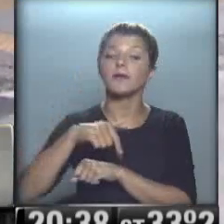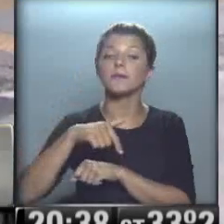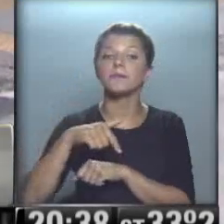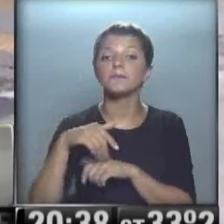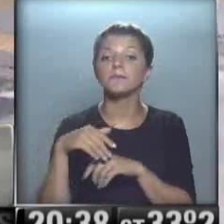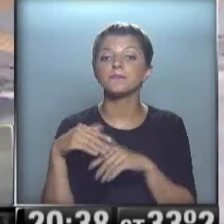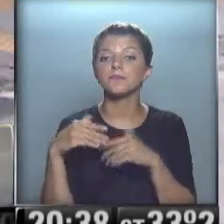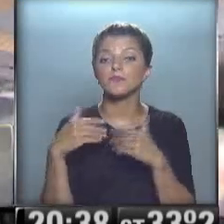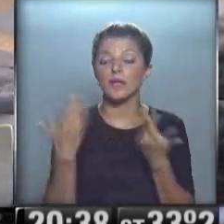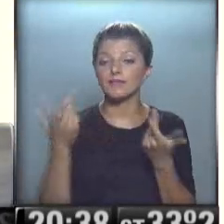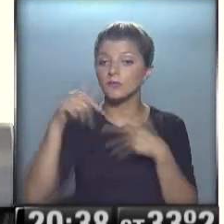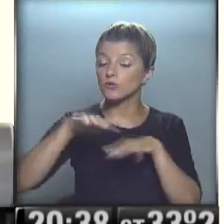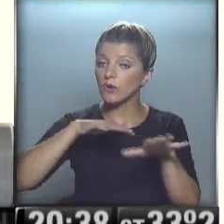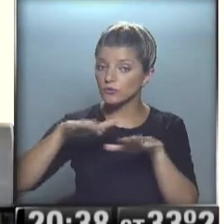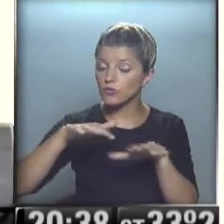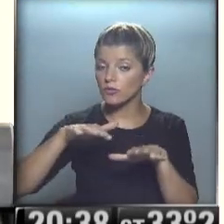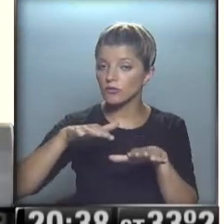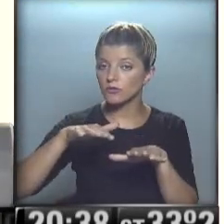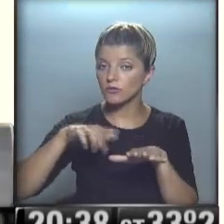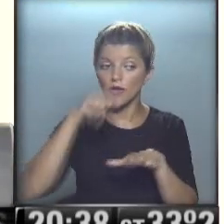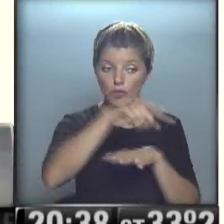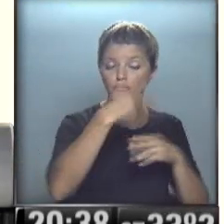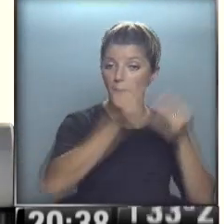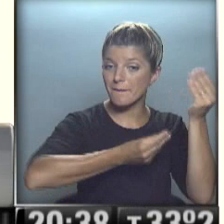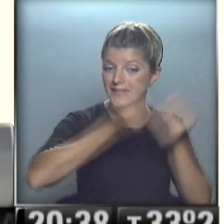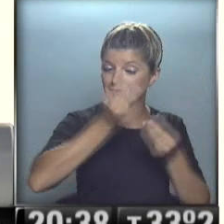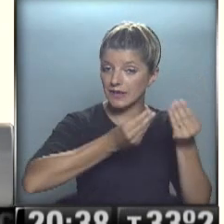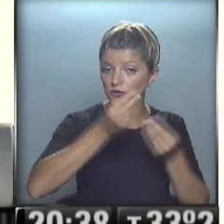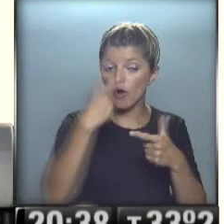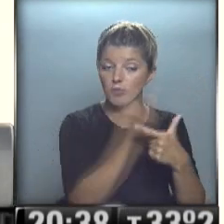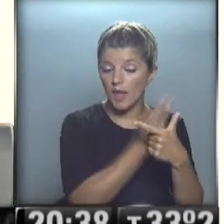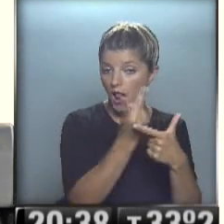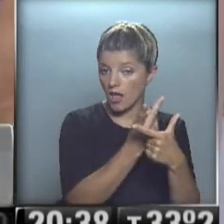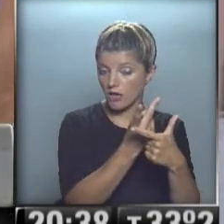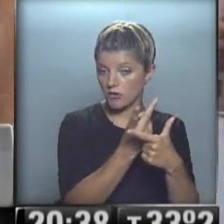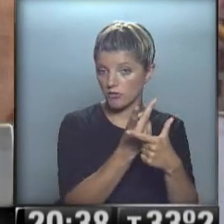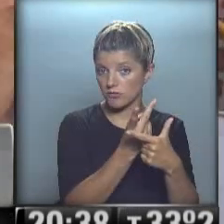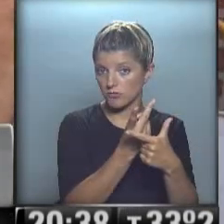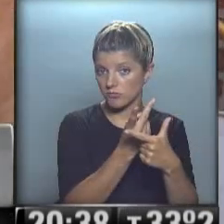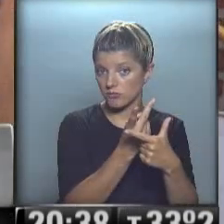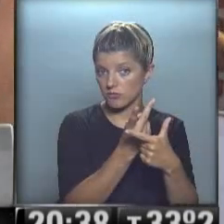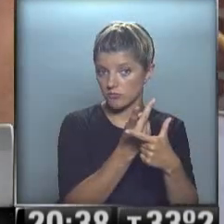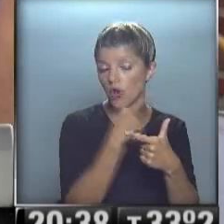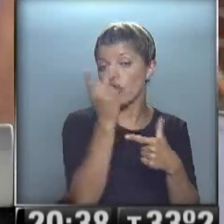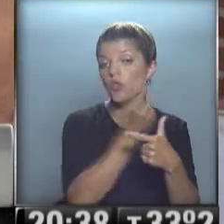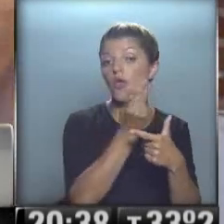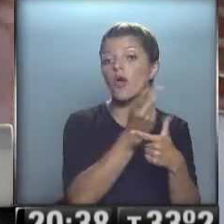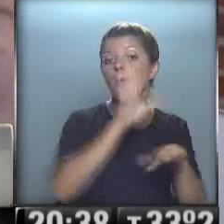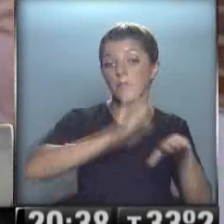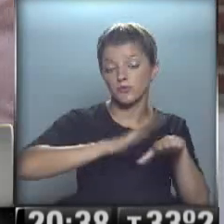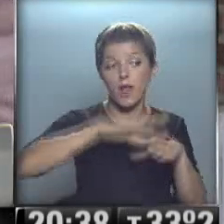ha sido y sigue siendo la administración de de nor y de Sur por supuesto en manos de mano en